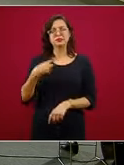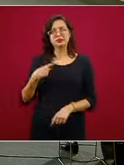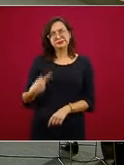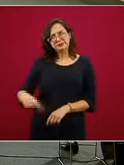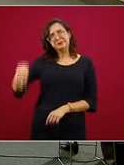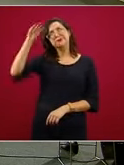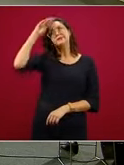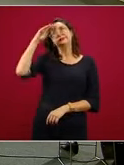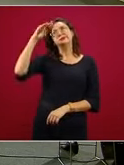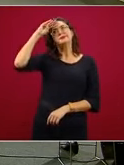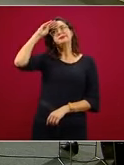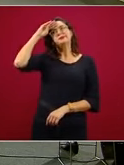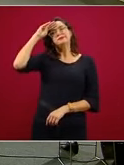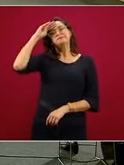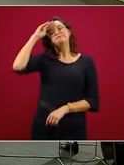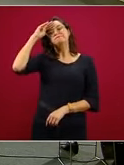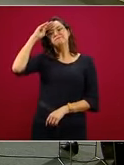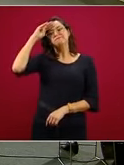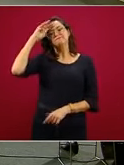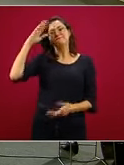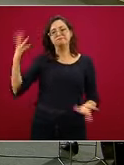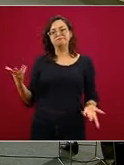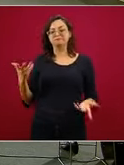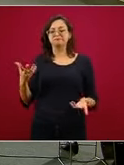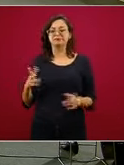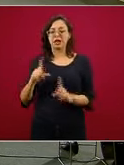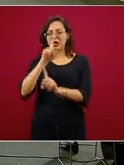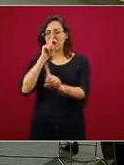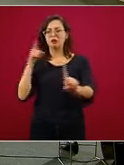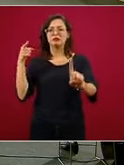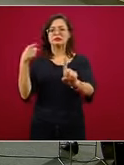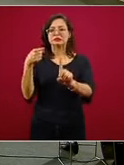recapacitar y cambiar el rumbo cuando así hay que hacerlo.